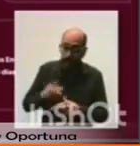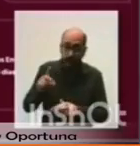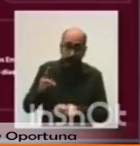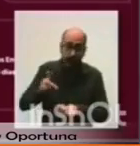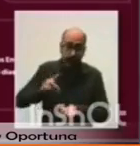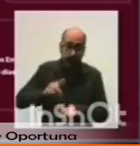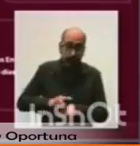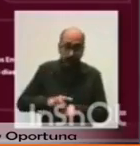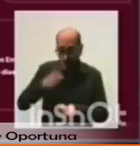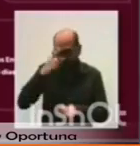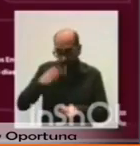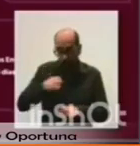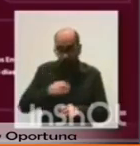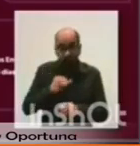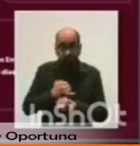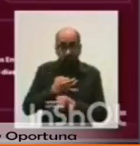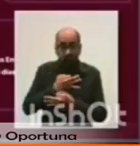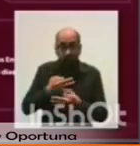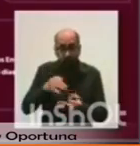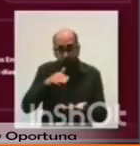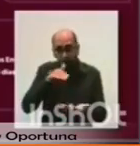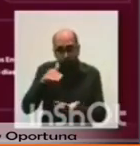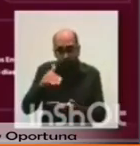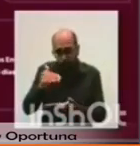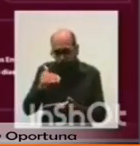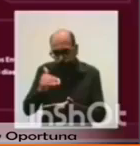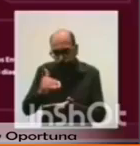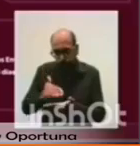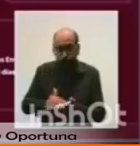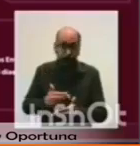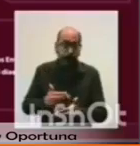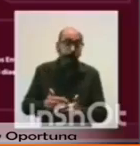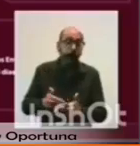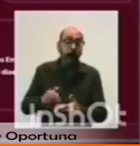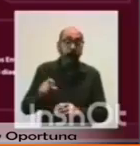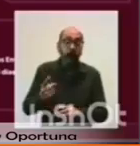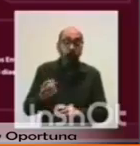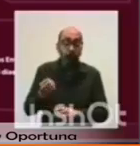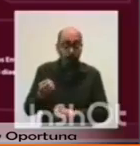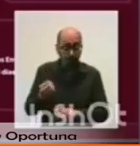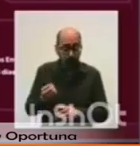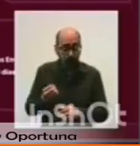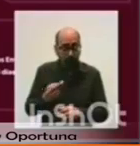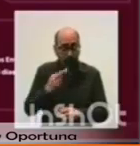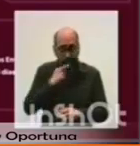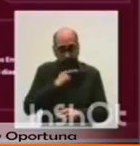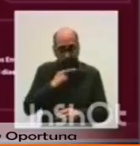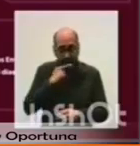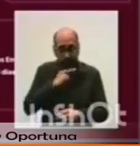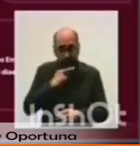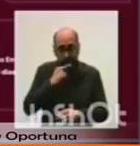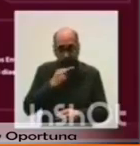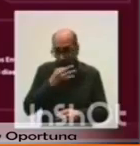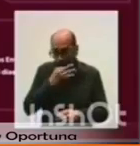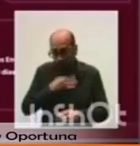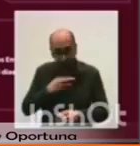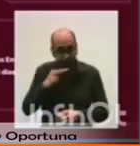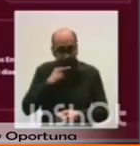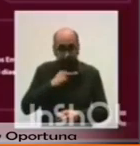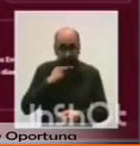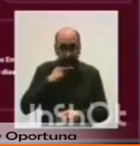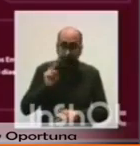pudiéramos tener esta información al 21 de octubre, que fuera lo más pronto posible. El pasado viernes